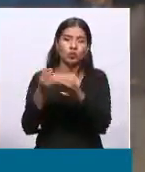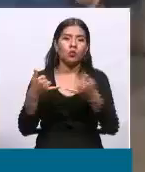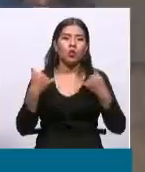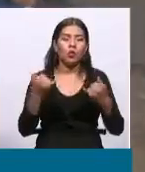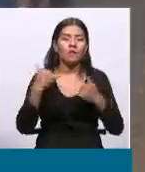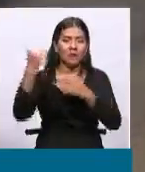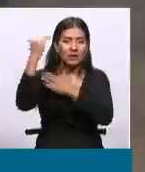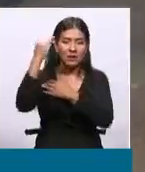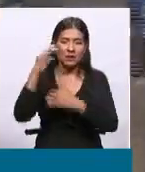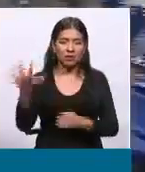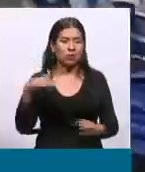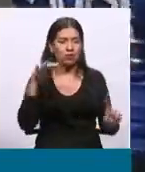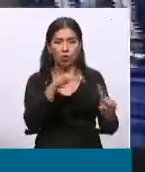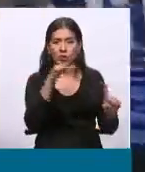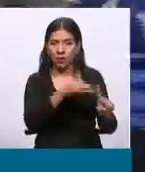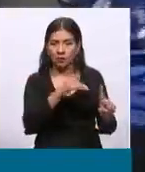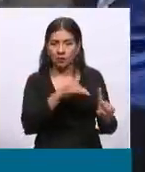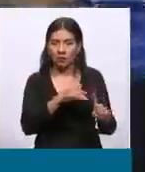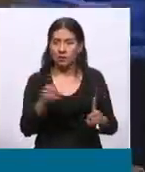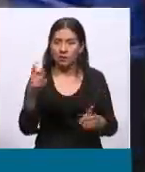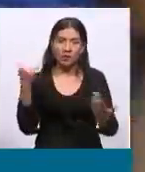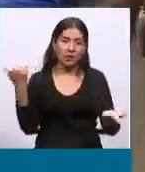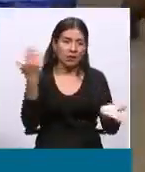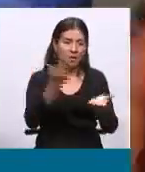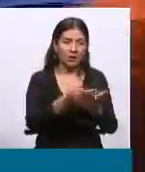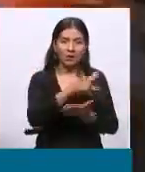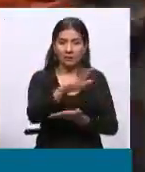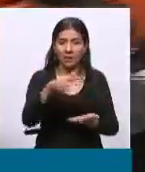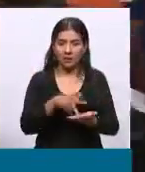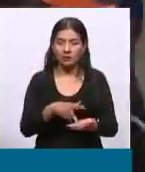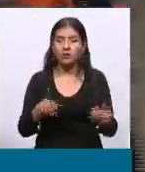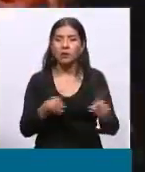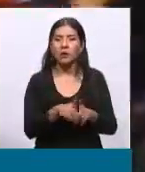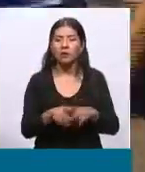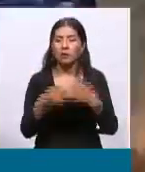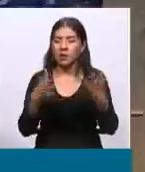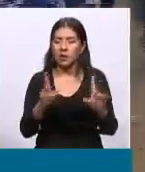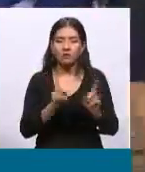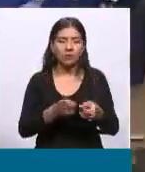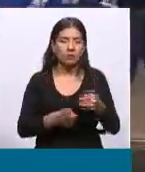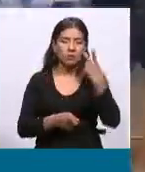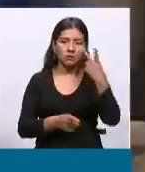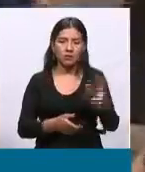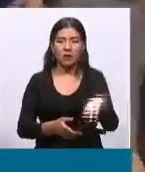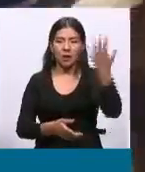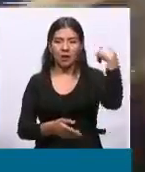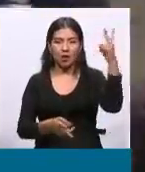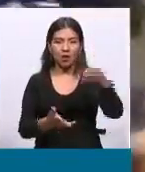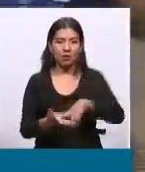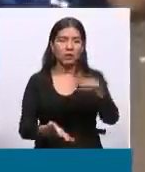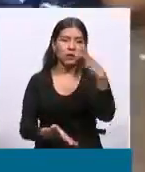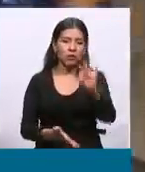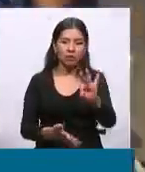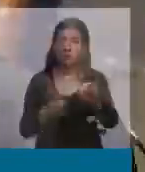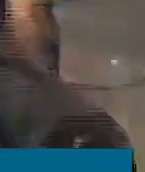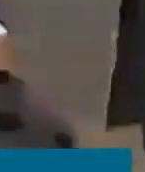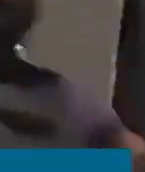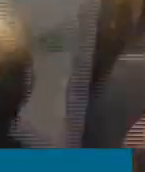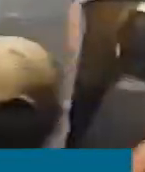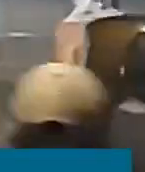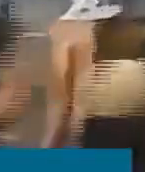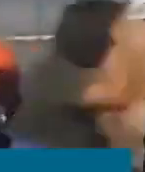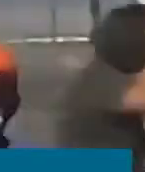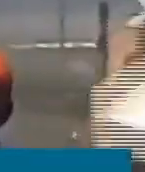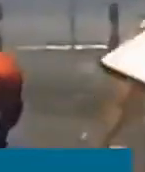Cruceñista, que además no solamente llegan al Plan 3000, lo hemos visto ya en 2019, llegan hasta Montero, llegan